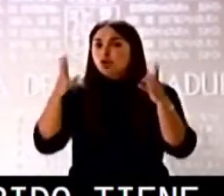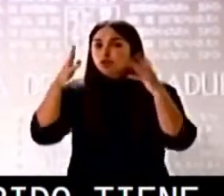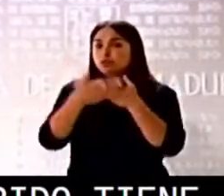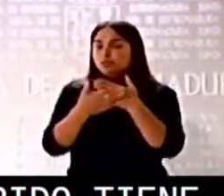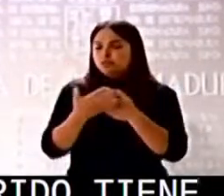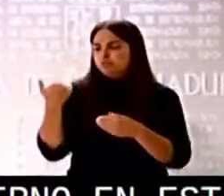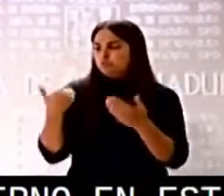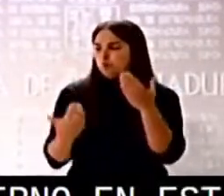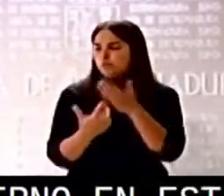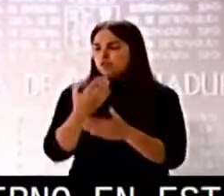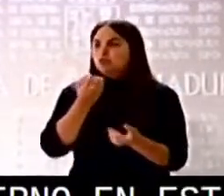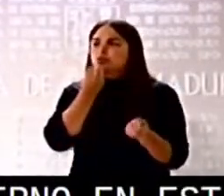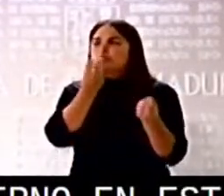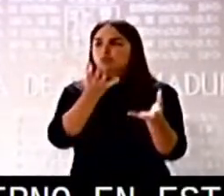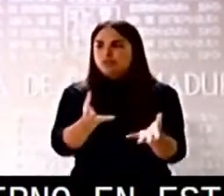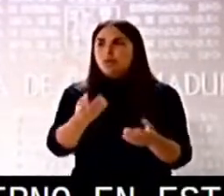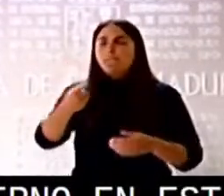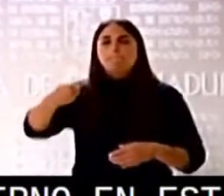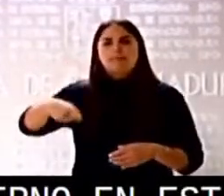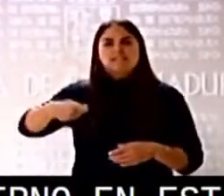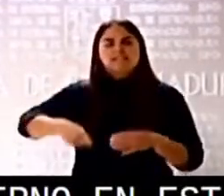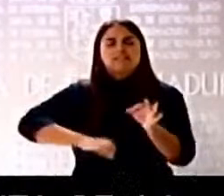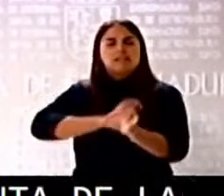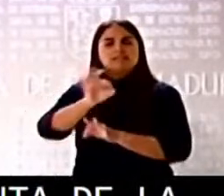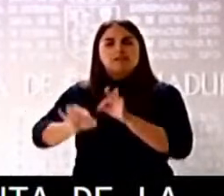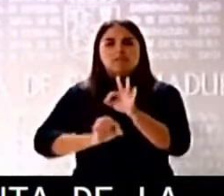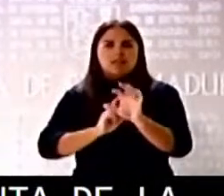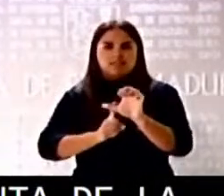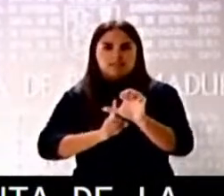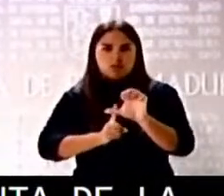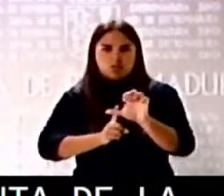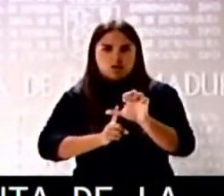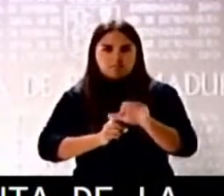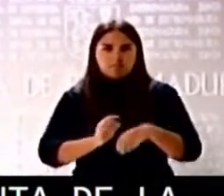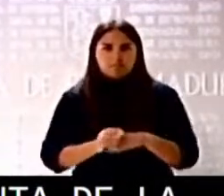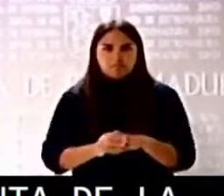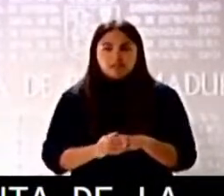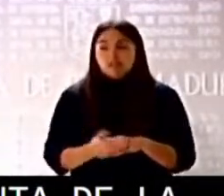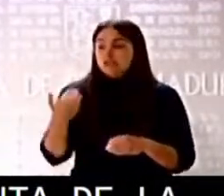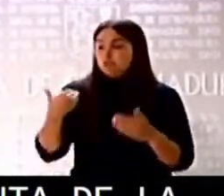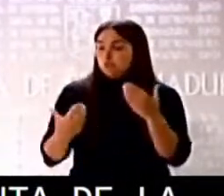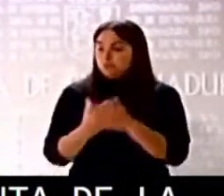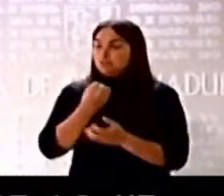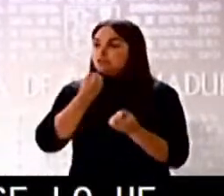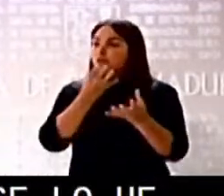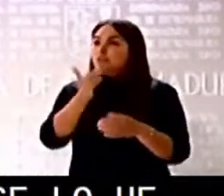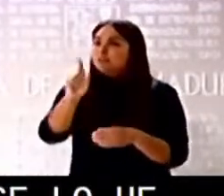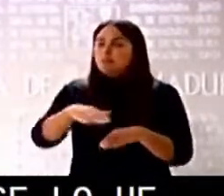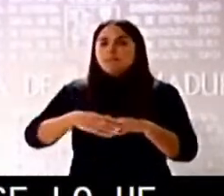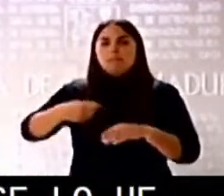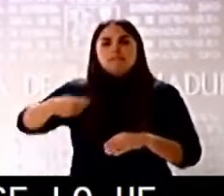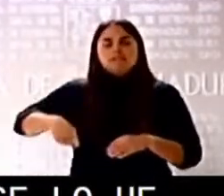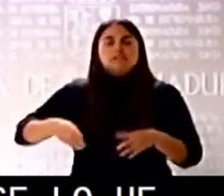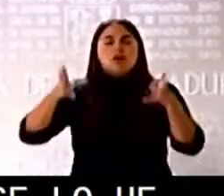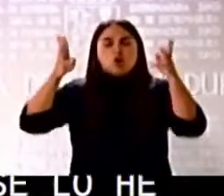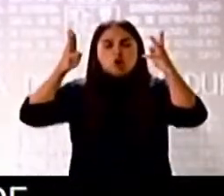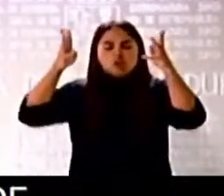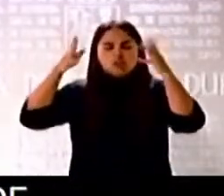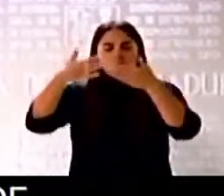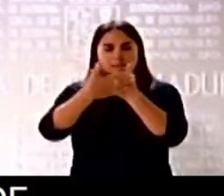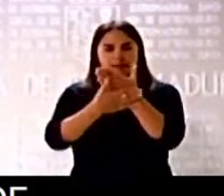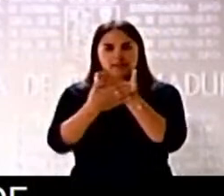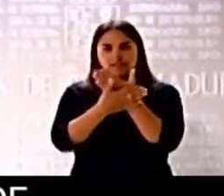esta mañana se lo he comunicado a la presidenta de la Asamblea de Extremadura. En esta mañana se lo he comunicado a la presidenta del Consejo de